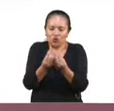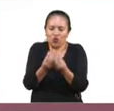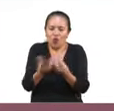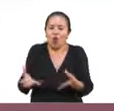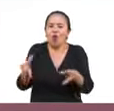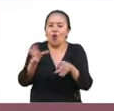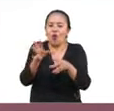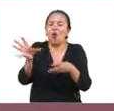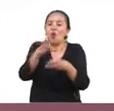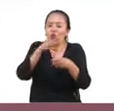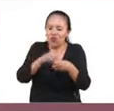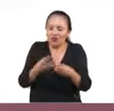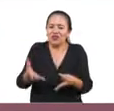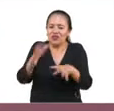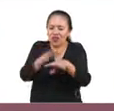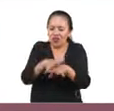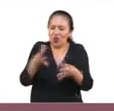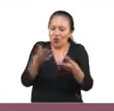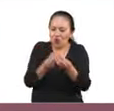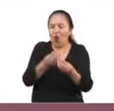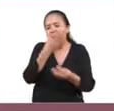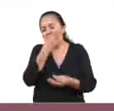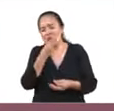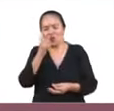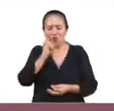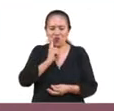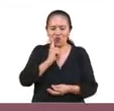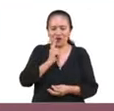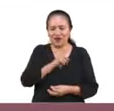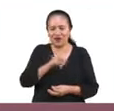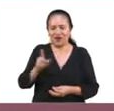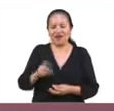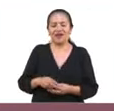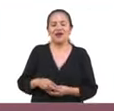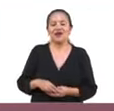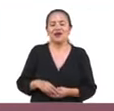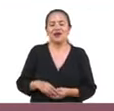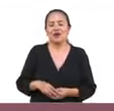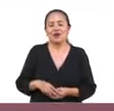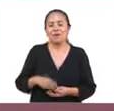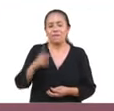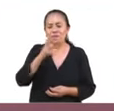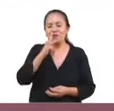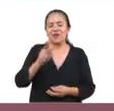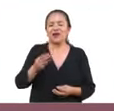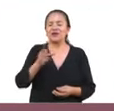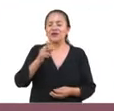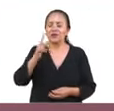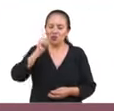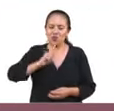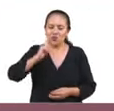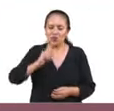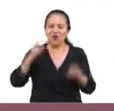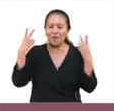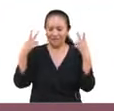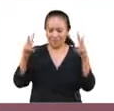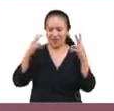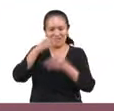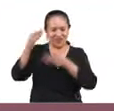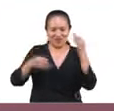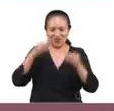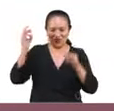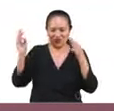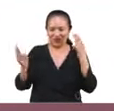lugar para todas y todos. Eso, las palabras de Mónica Michelena. ¡Que vivan las mujeres de todo el